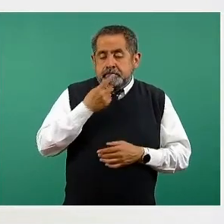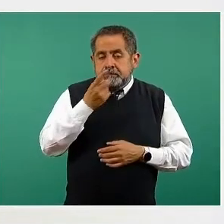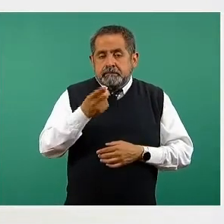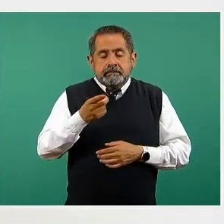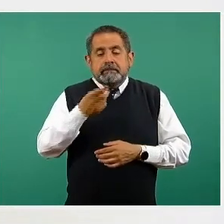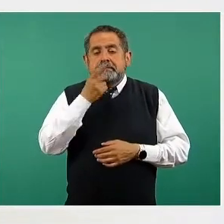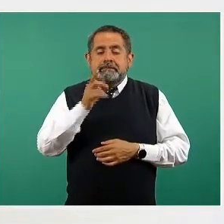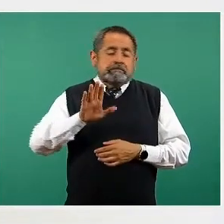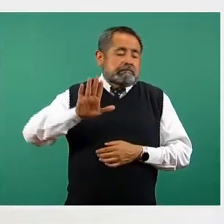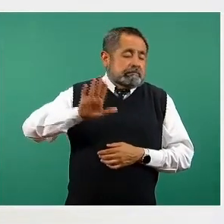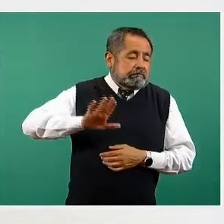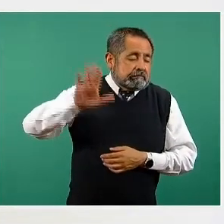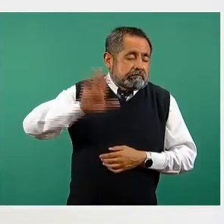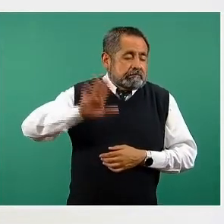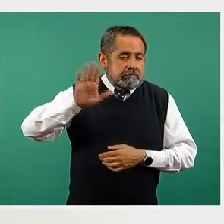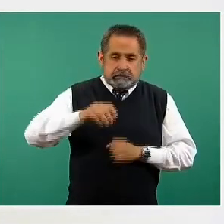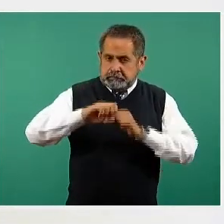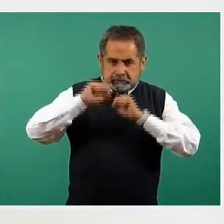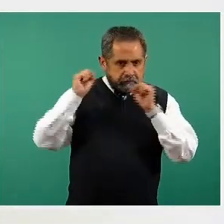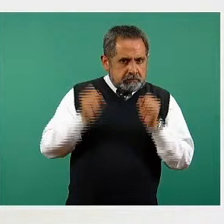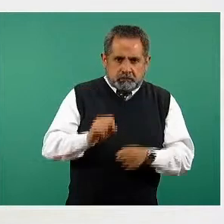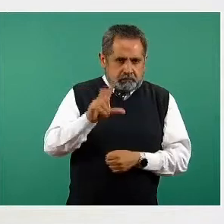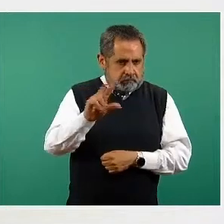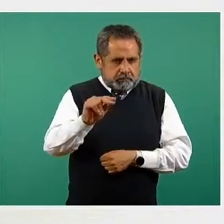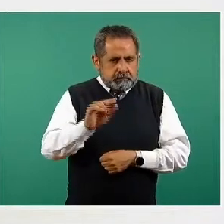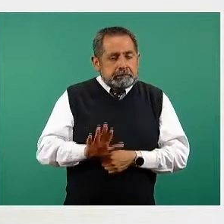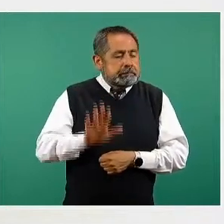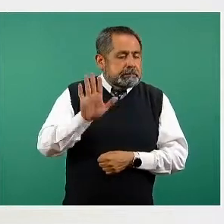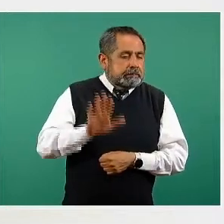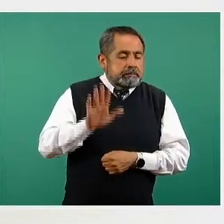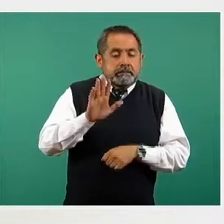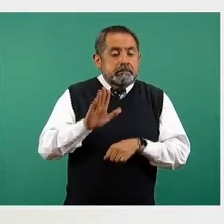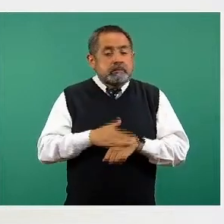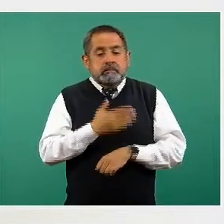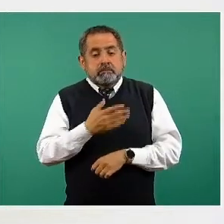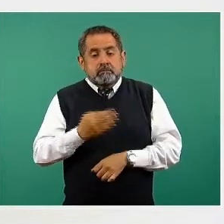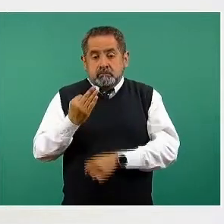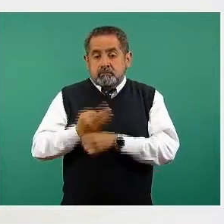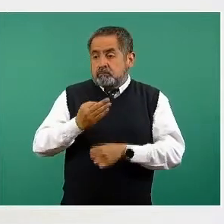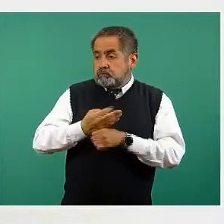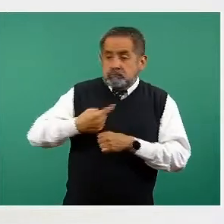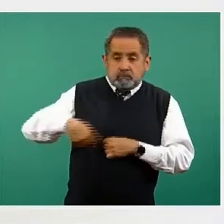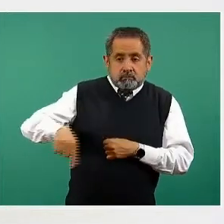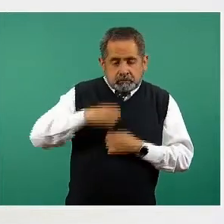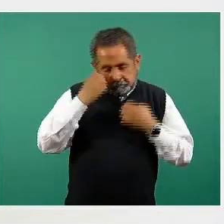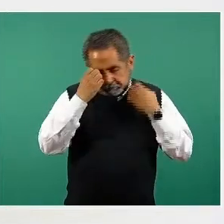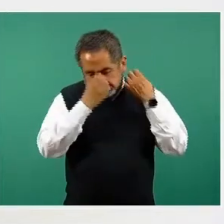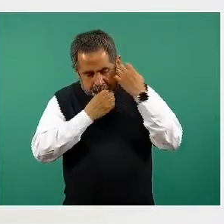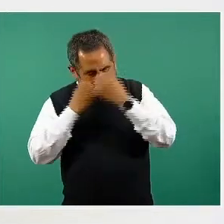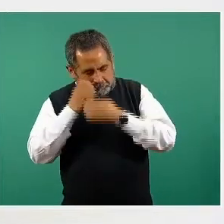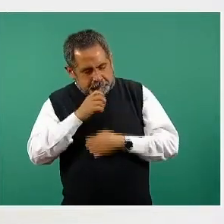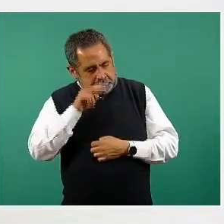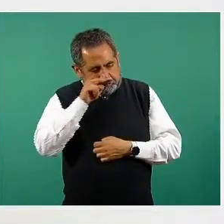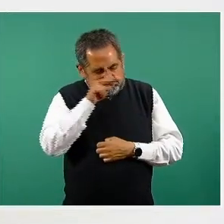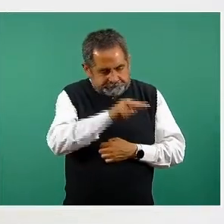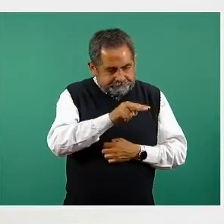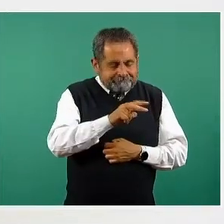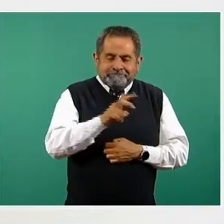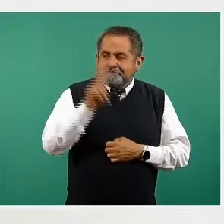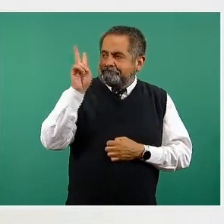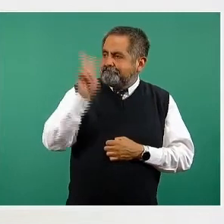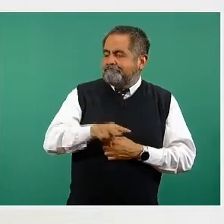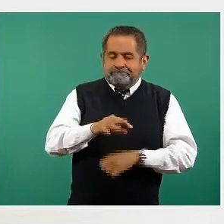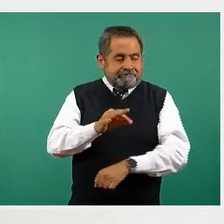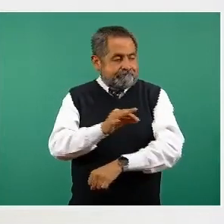de supuestamente asociados porque en este momento todavía no se integran como eventos que necesariamente